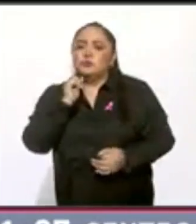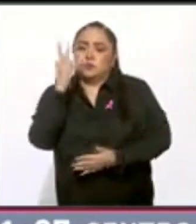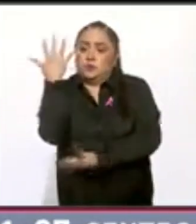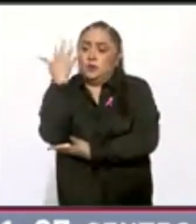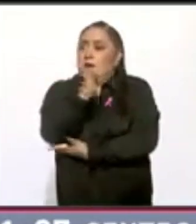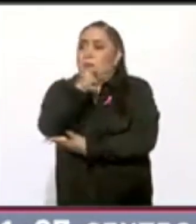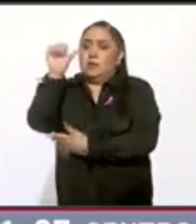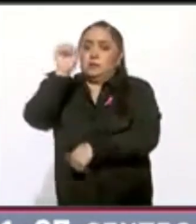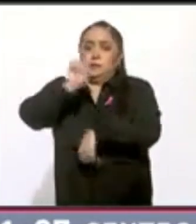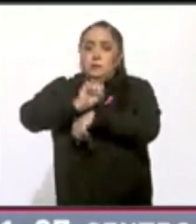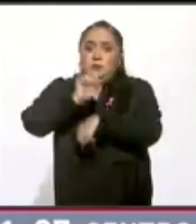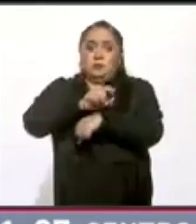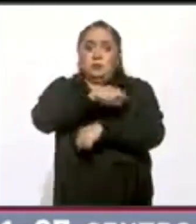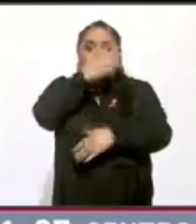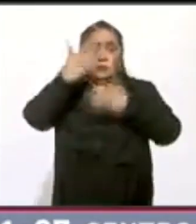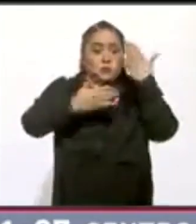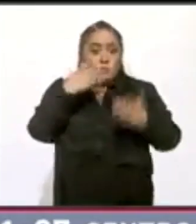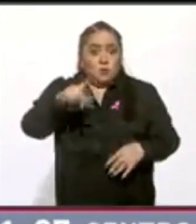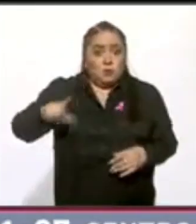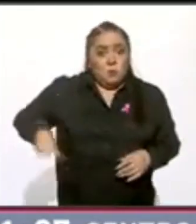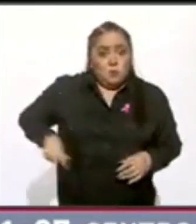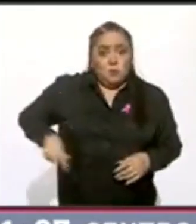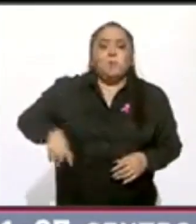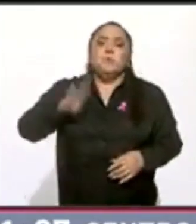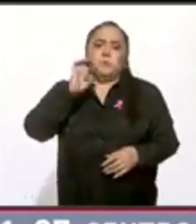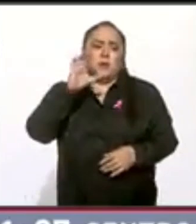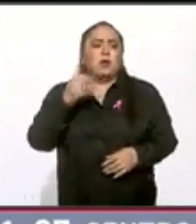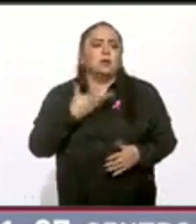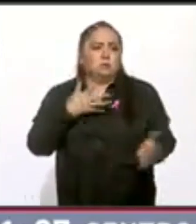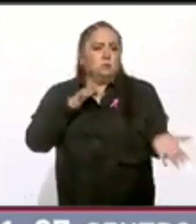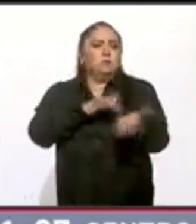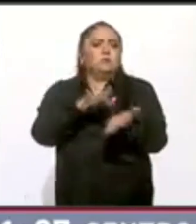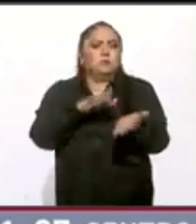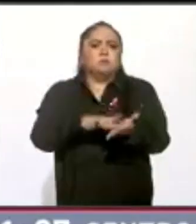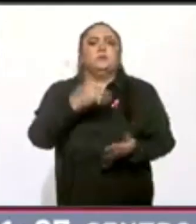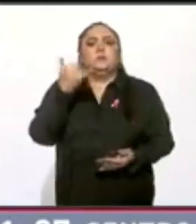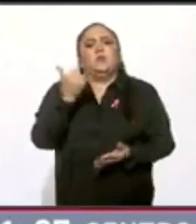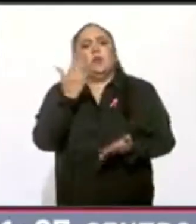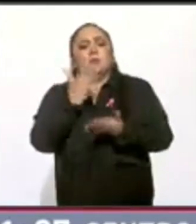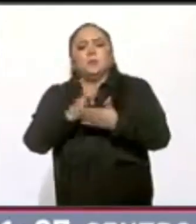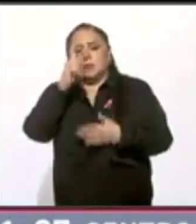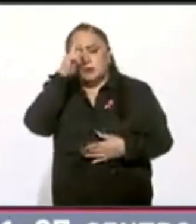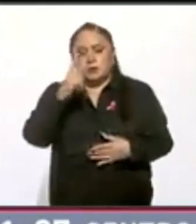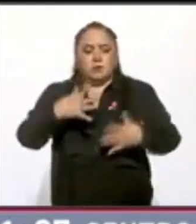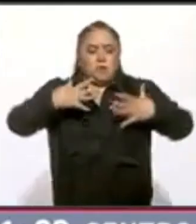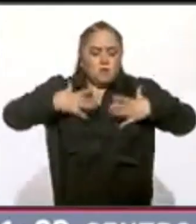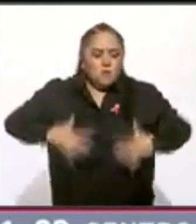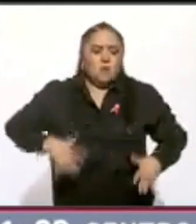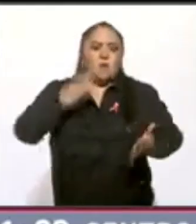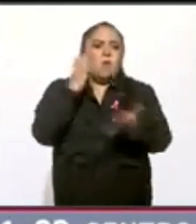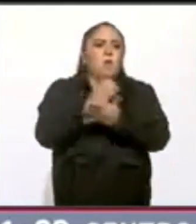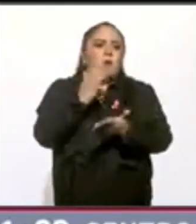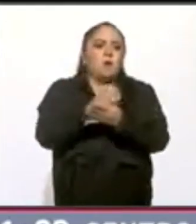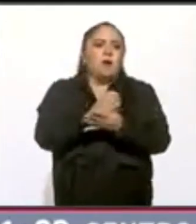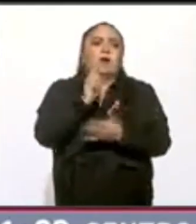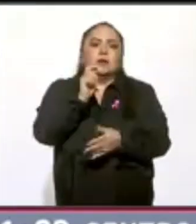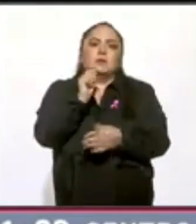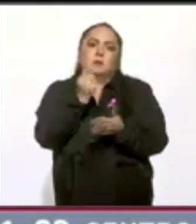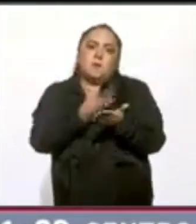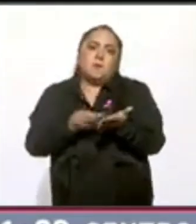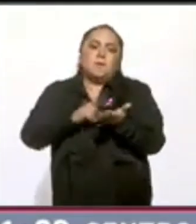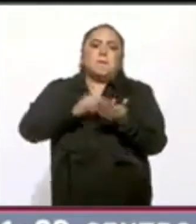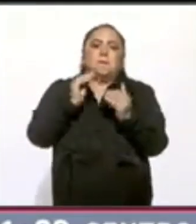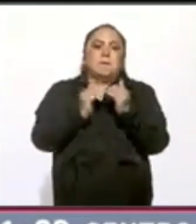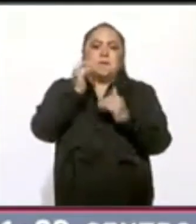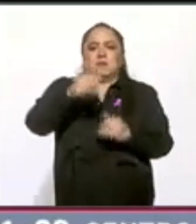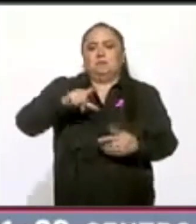a secundaria que estudian en escuela pública tienen una beca y tienen un apoyo además para útiles y uniformes escolares que duplicamos desde que entramos